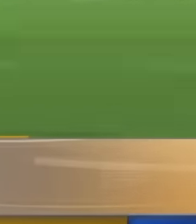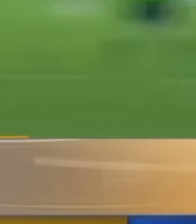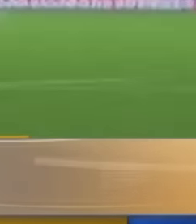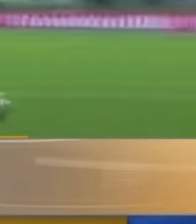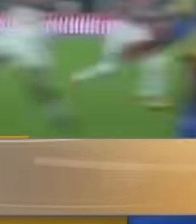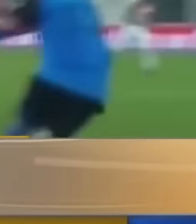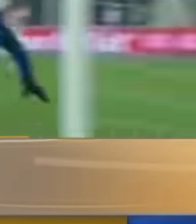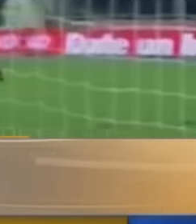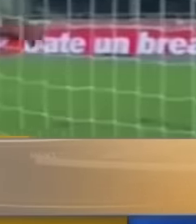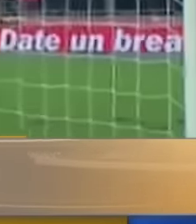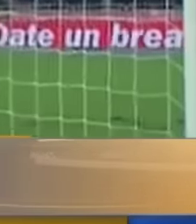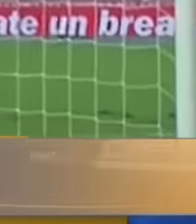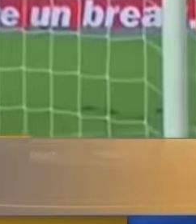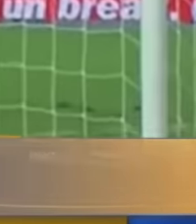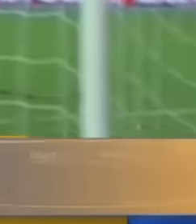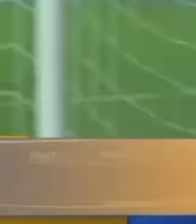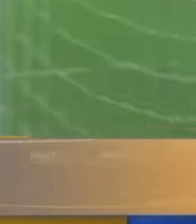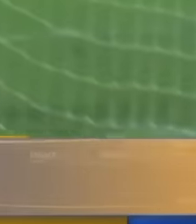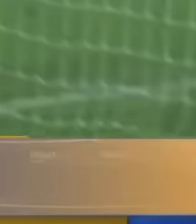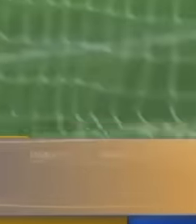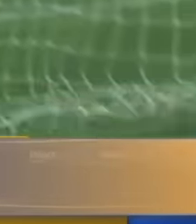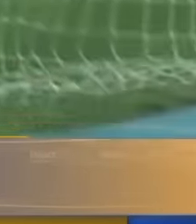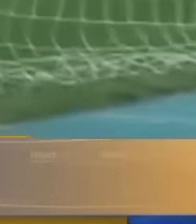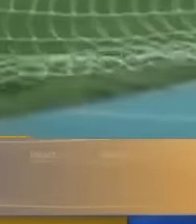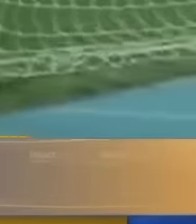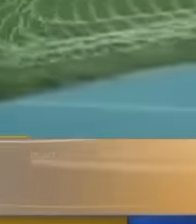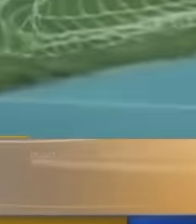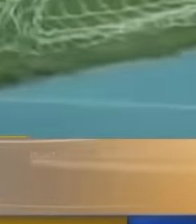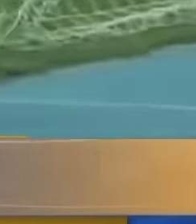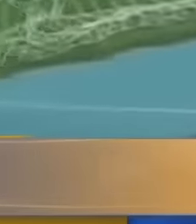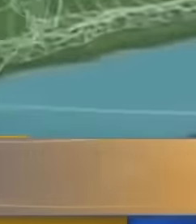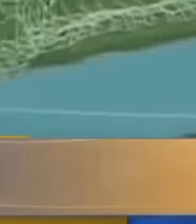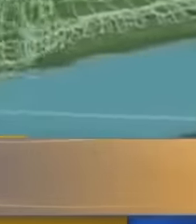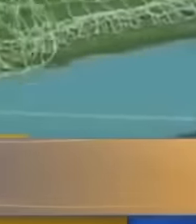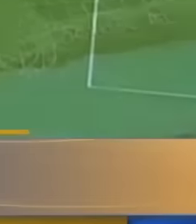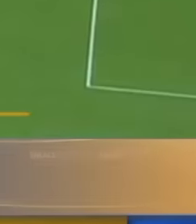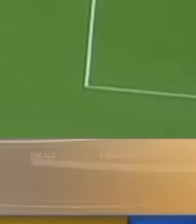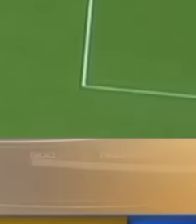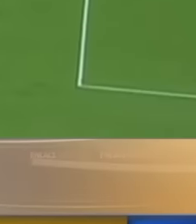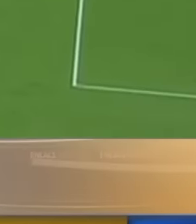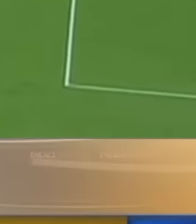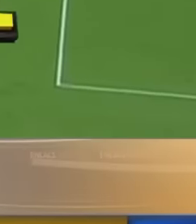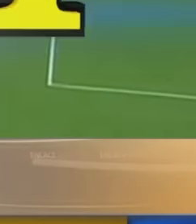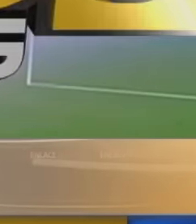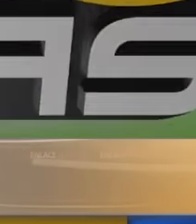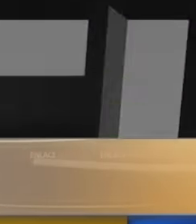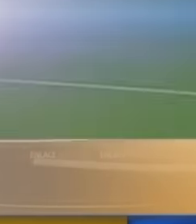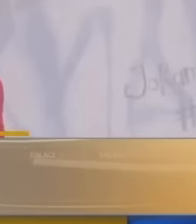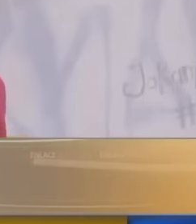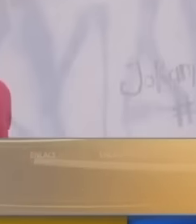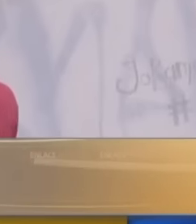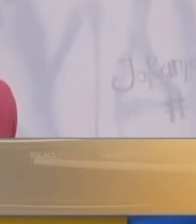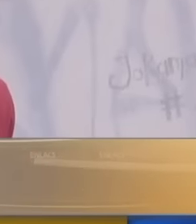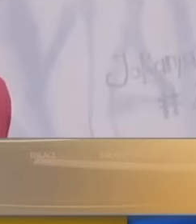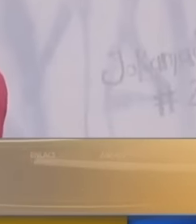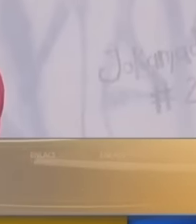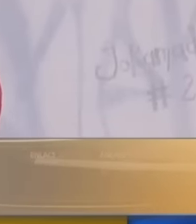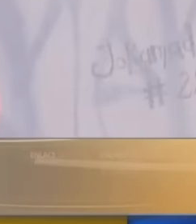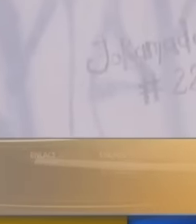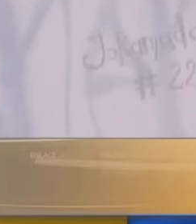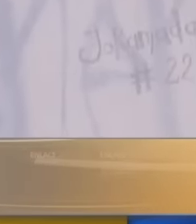máquina amarilla se prepara para jugar de visitante contra el Deportivo Pasto por la fecha 15 de la Liga Águila 2 este fin de semana. Y en la